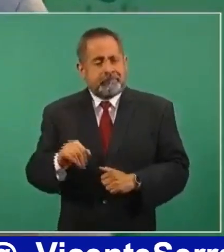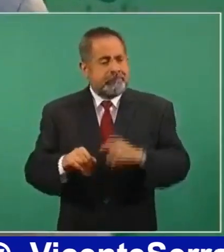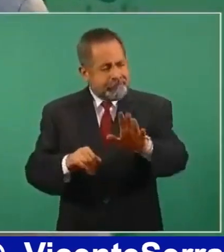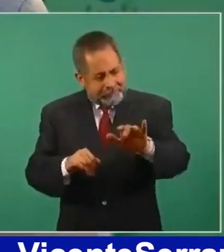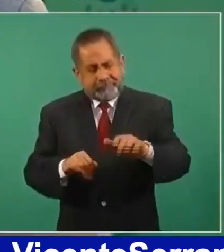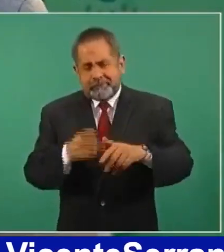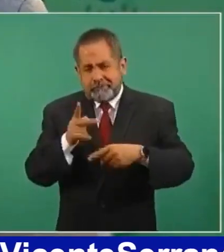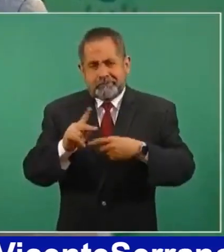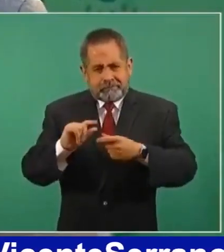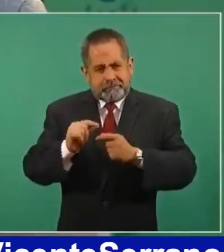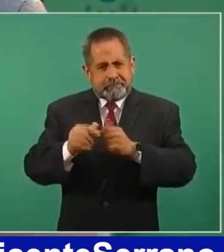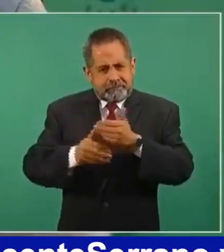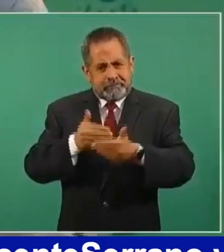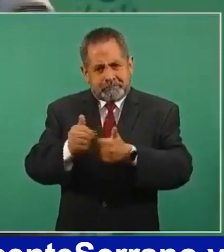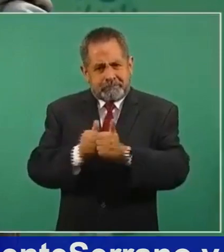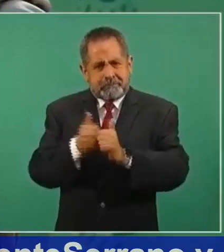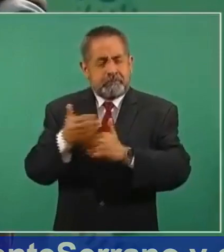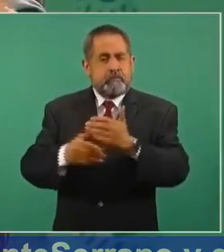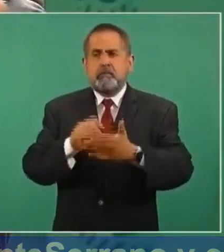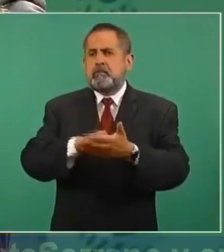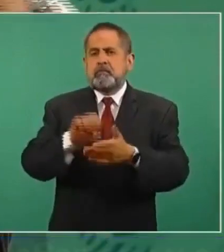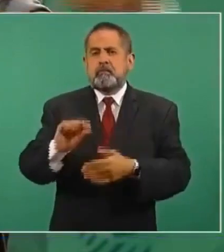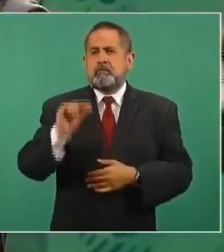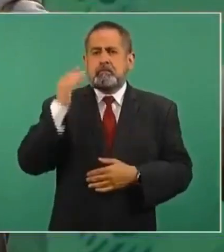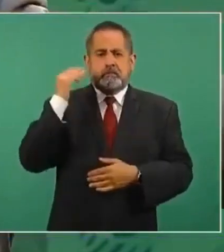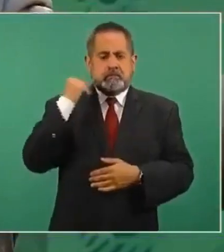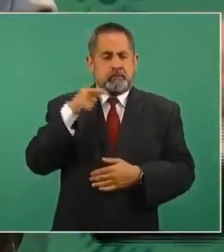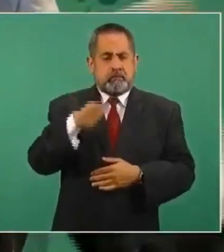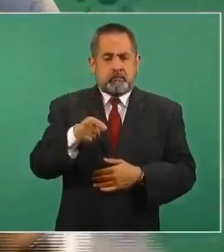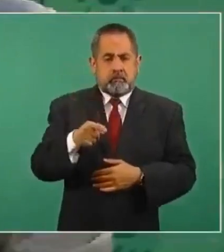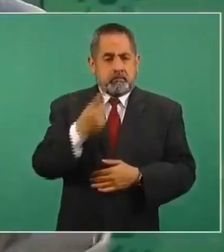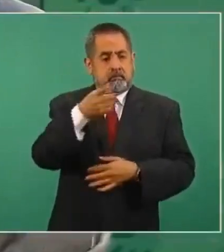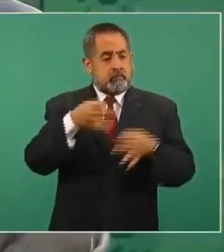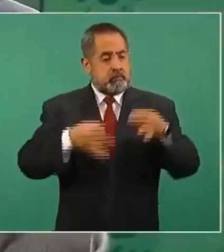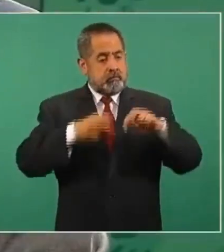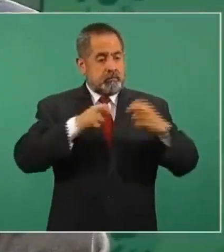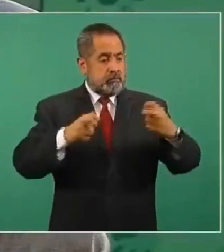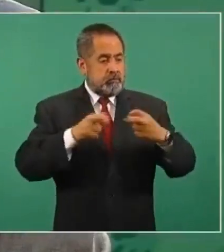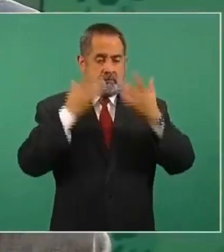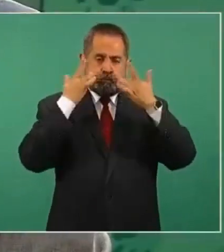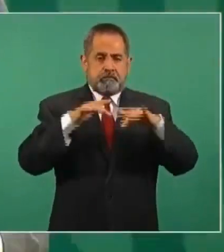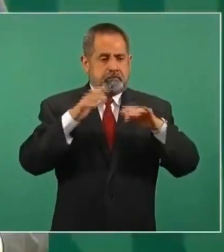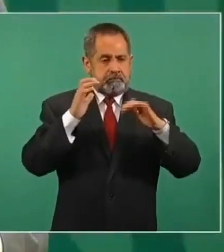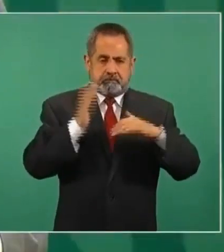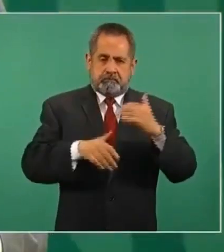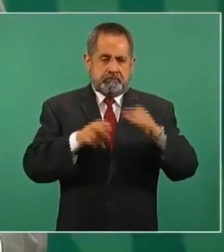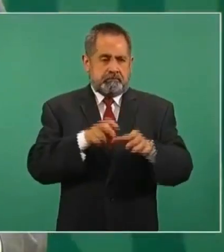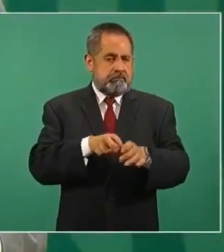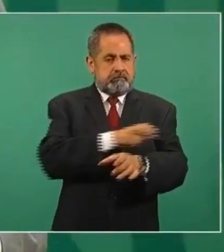avanzando. Por ejemplo, hace poco salió un ministro.